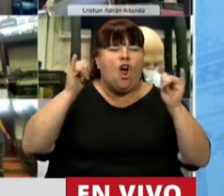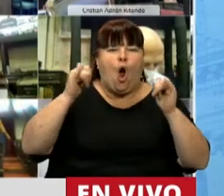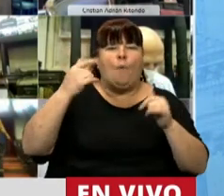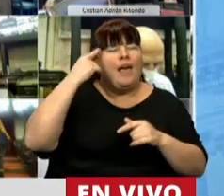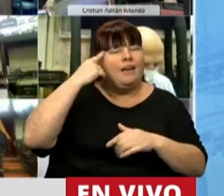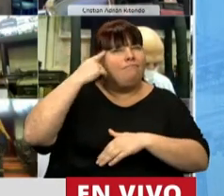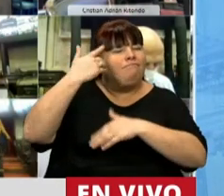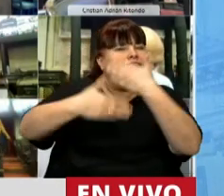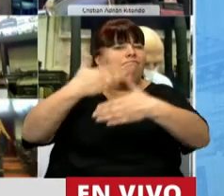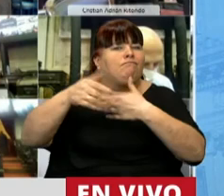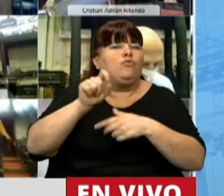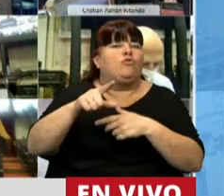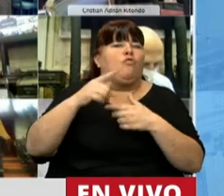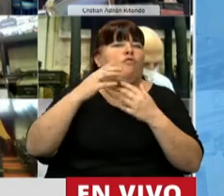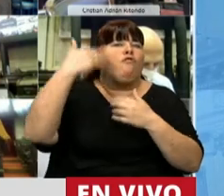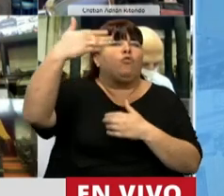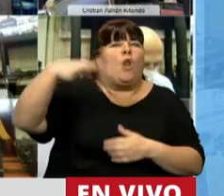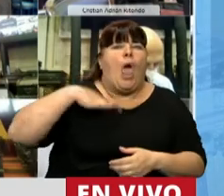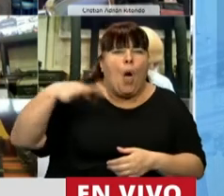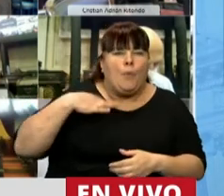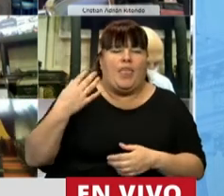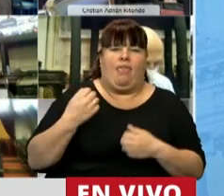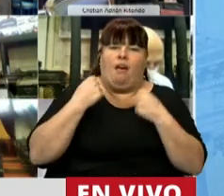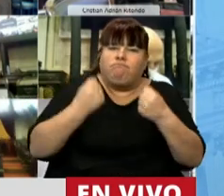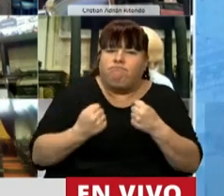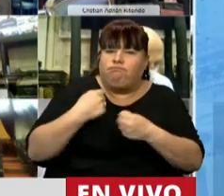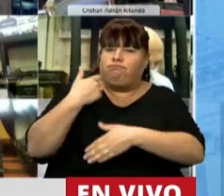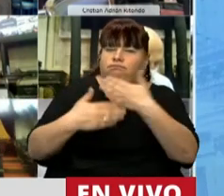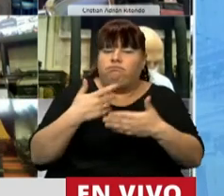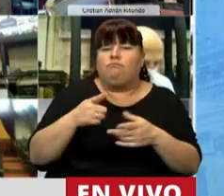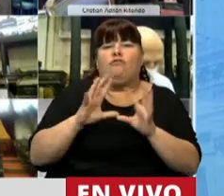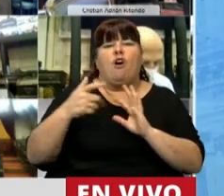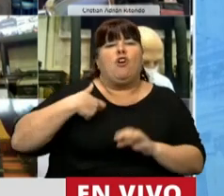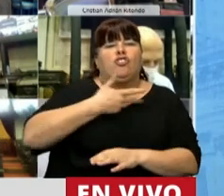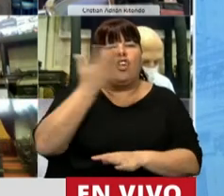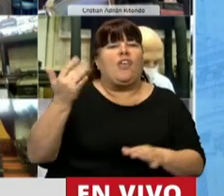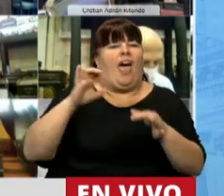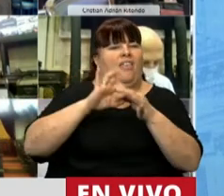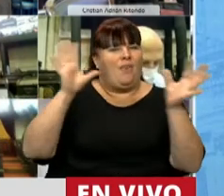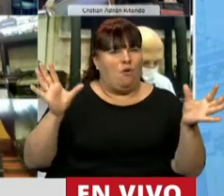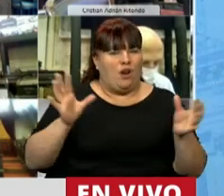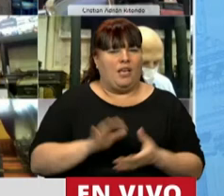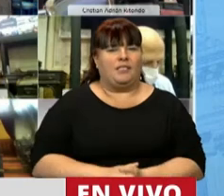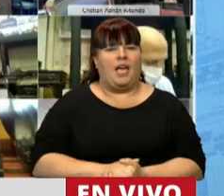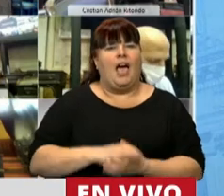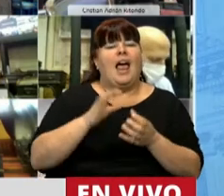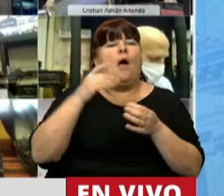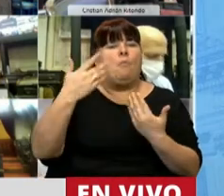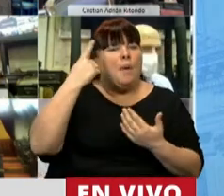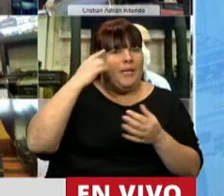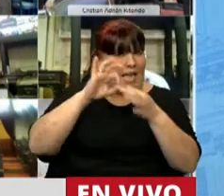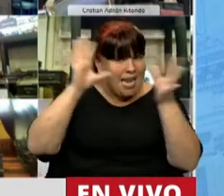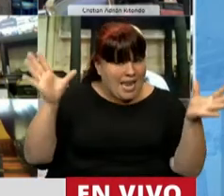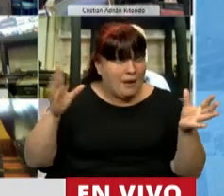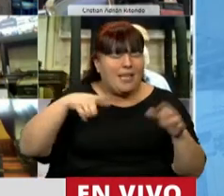jóvenes de construir su proyecto de vida y fortalecer de esta manera una sociedad democrática. El libre pensamiento es